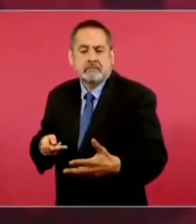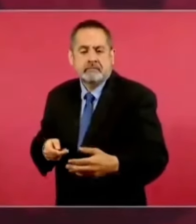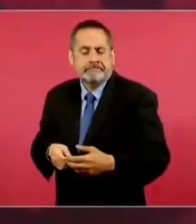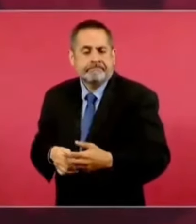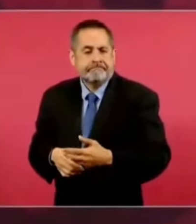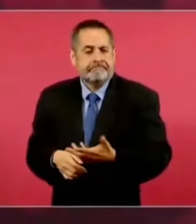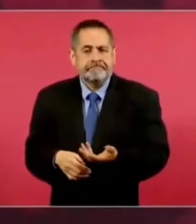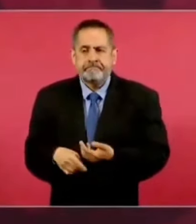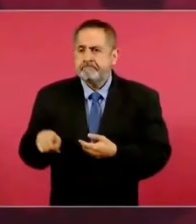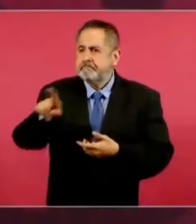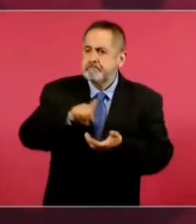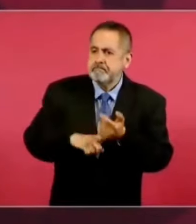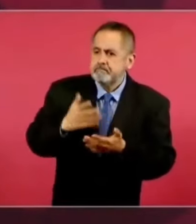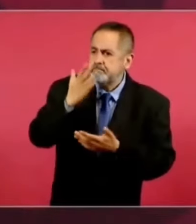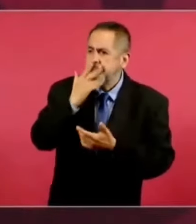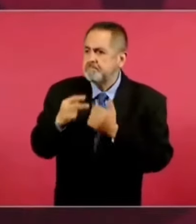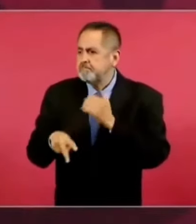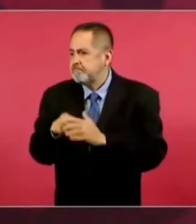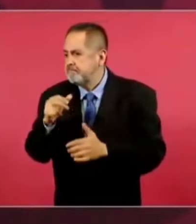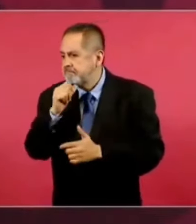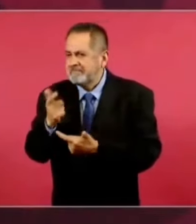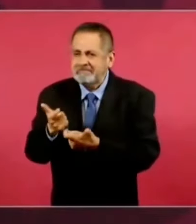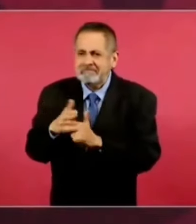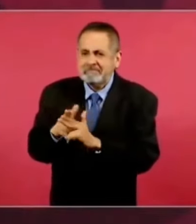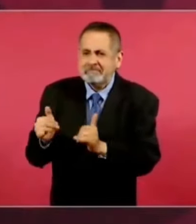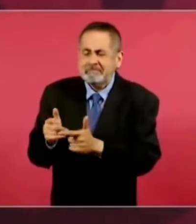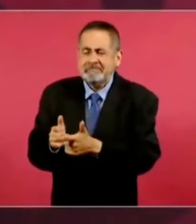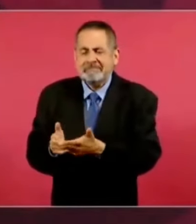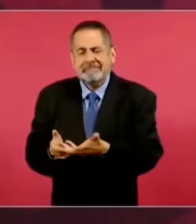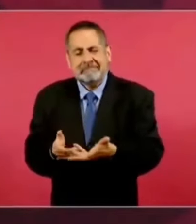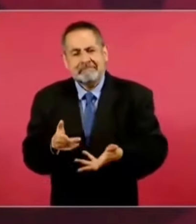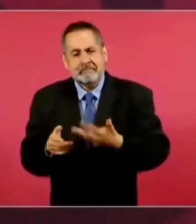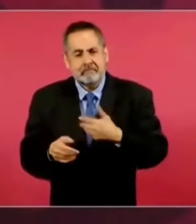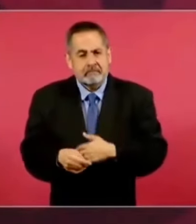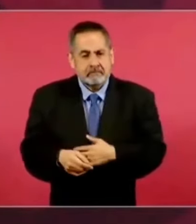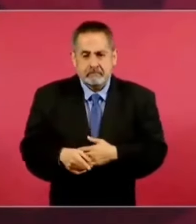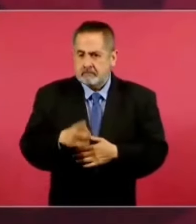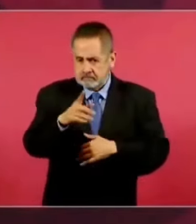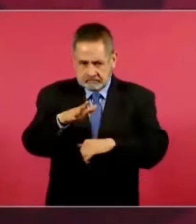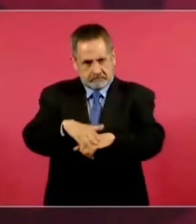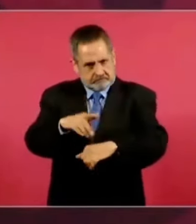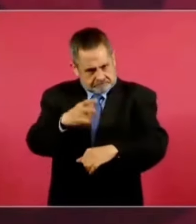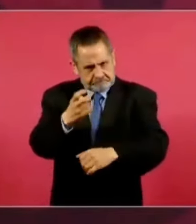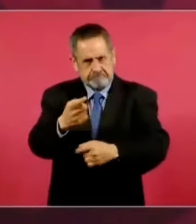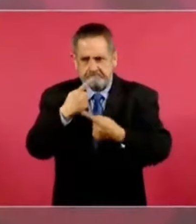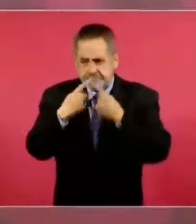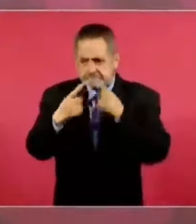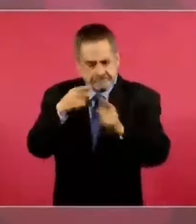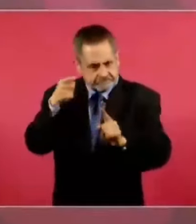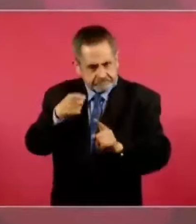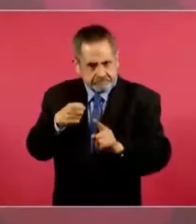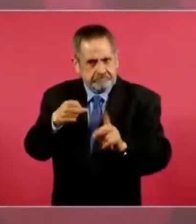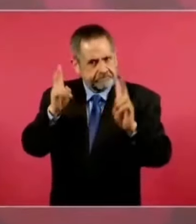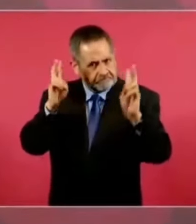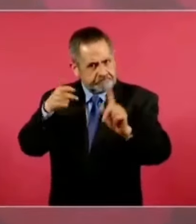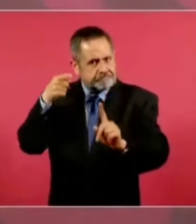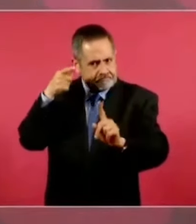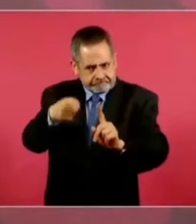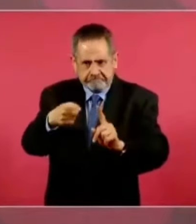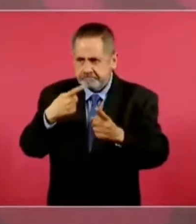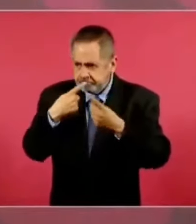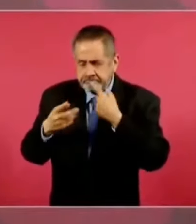carezcan hasta de lo más indispensable. Eso es lo que hay que plantear. Ese es el tema